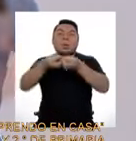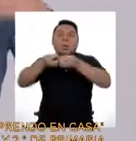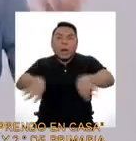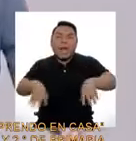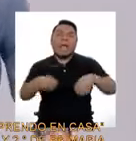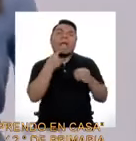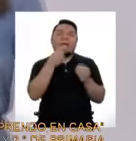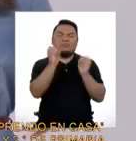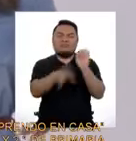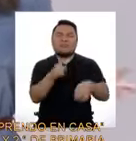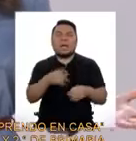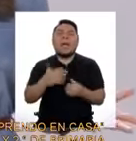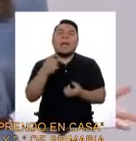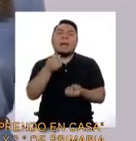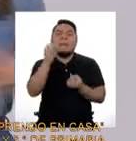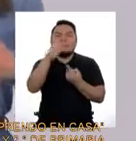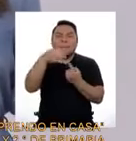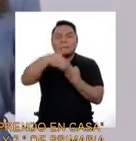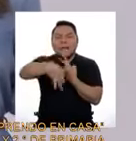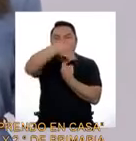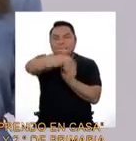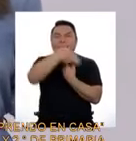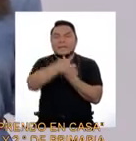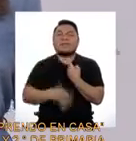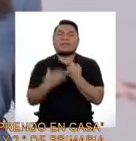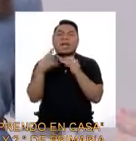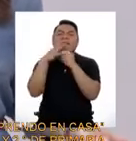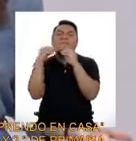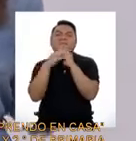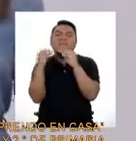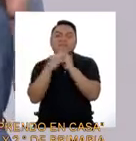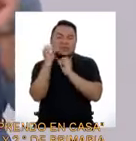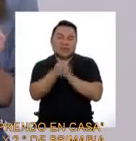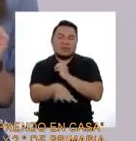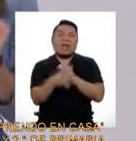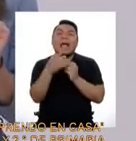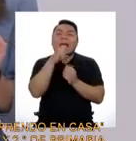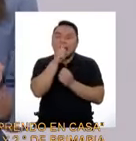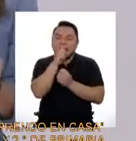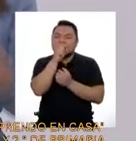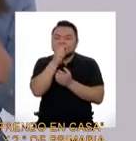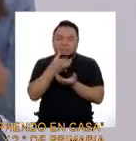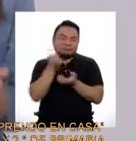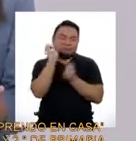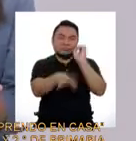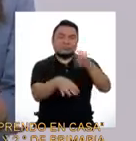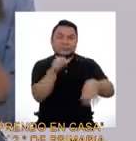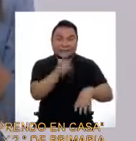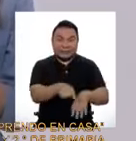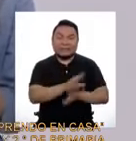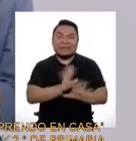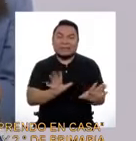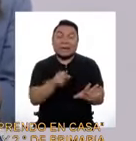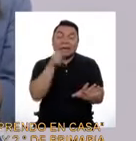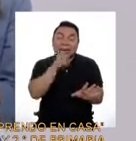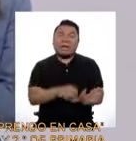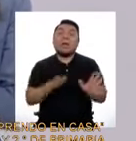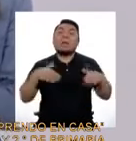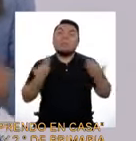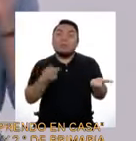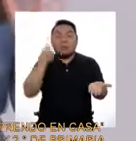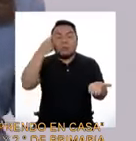papa, manzanas, plátanos o cualquier otra fruta como la naranja. Estos son residuos orgánicos debido a que pueden